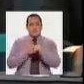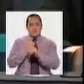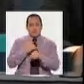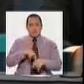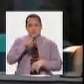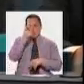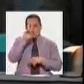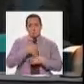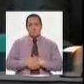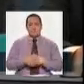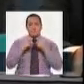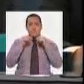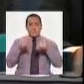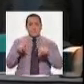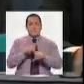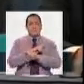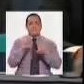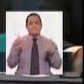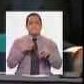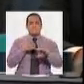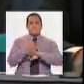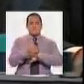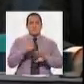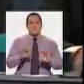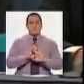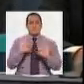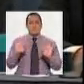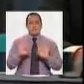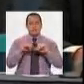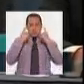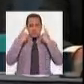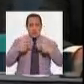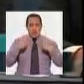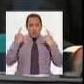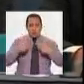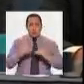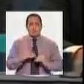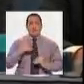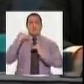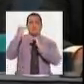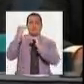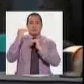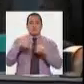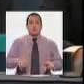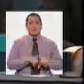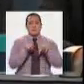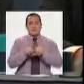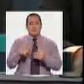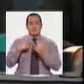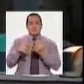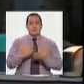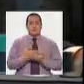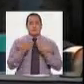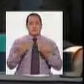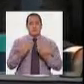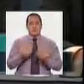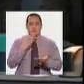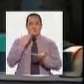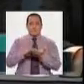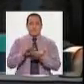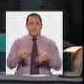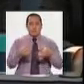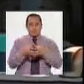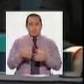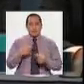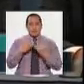Perú. Eso no es interferencia, eso es una coordinación al más alto nivel en medio de un caso, repito, atípico, en